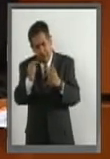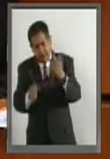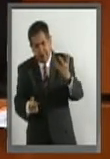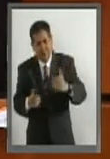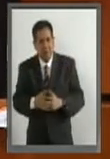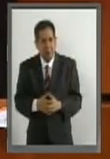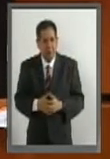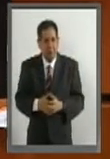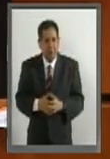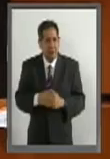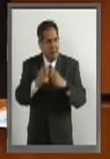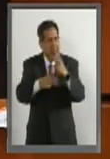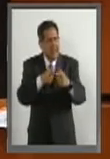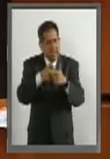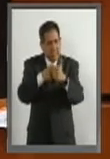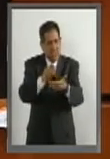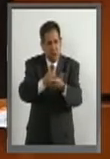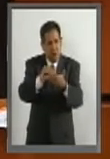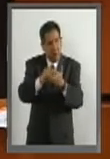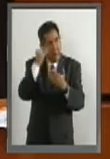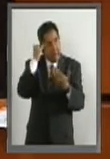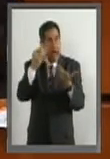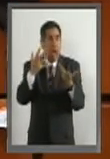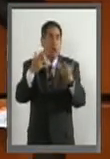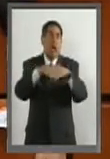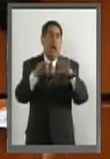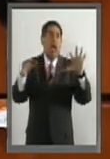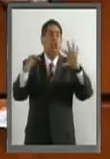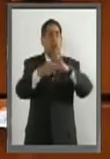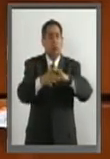¿Qué van a seguir con el concepto de integración?